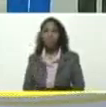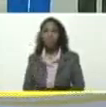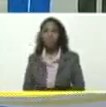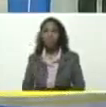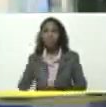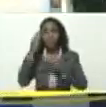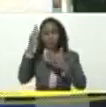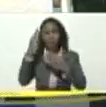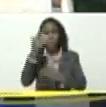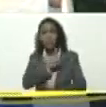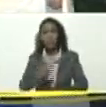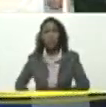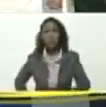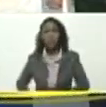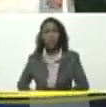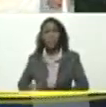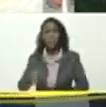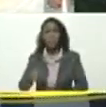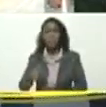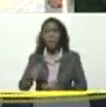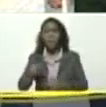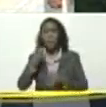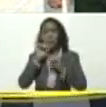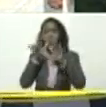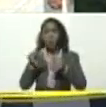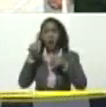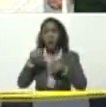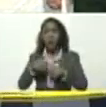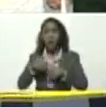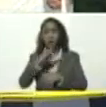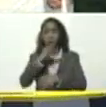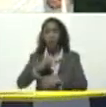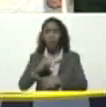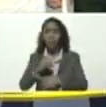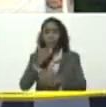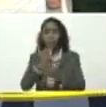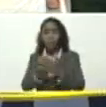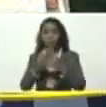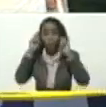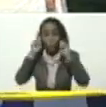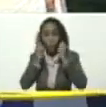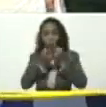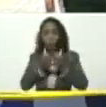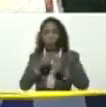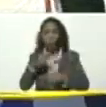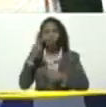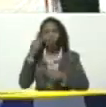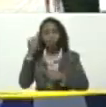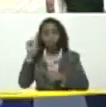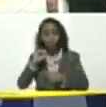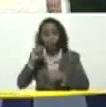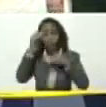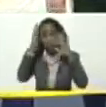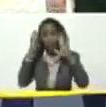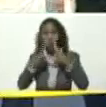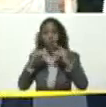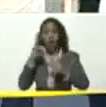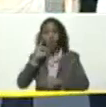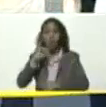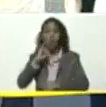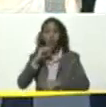Saludos, presidente. Bendiciones desde el Zulia. Permítame retirarme el tapaboca. Bueno, presidente, bien atento de toda la información que